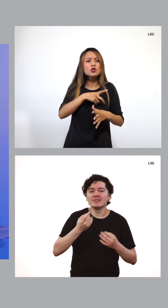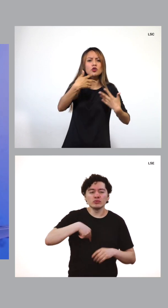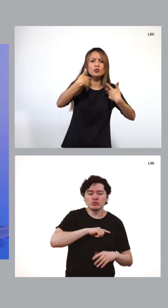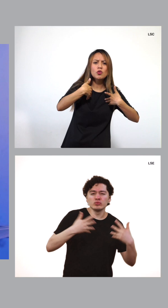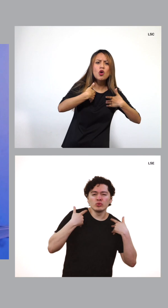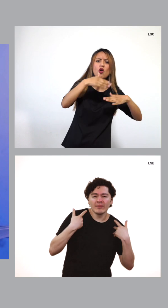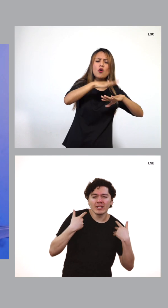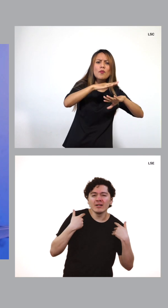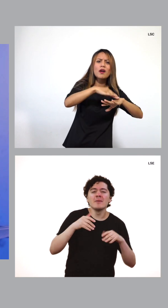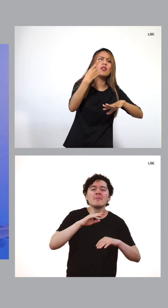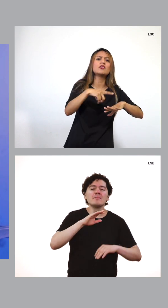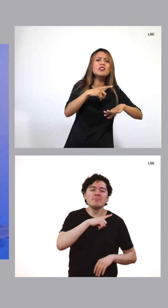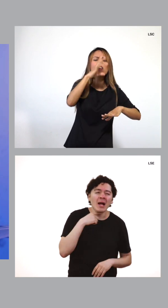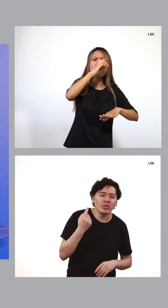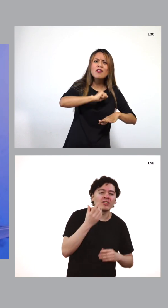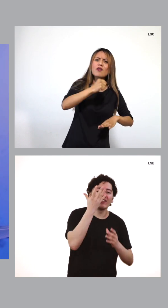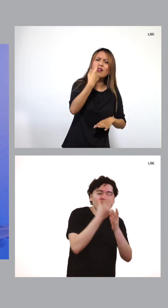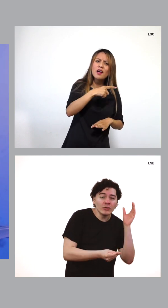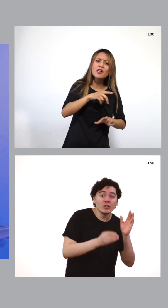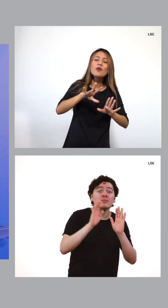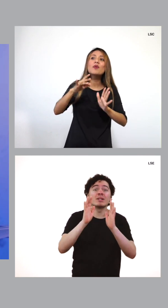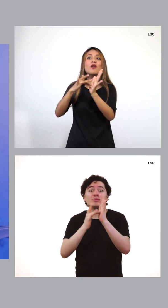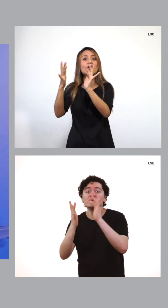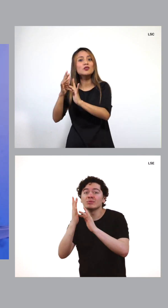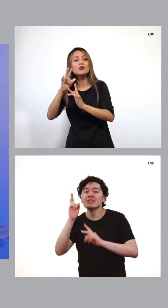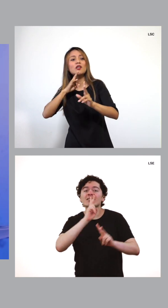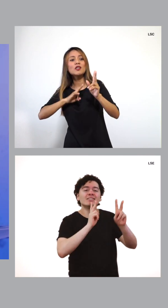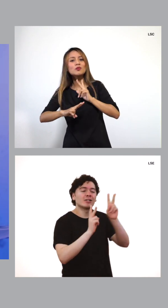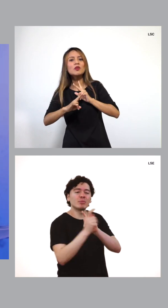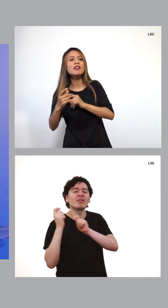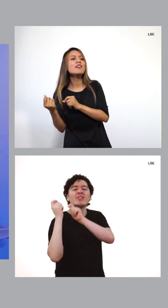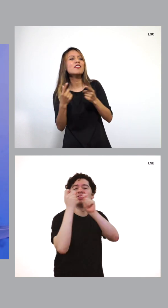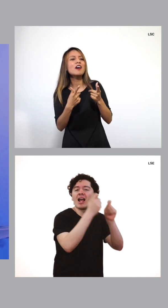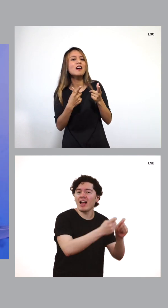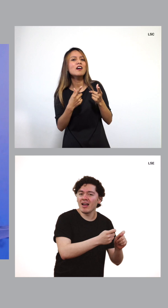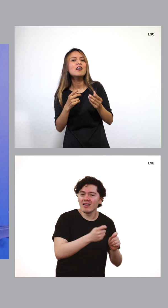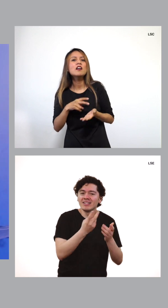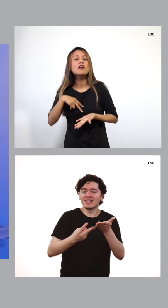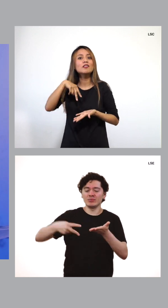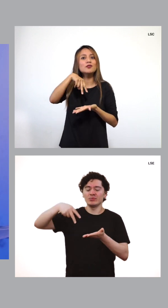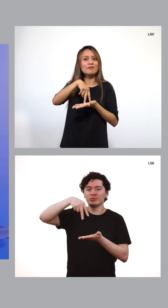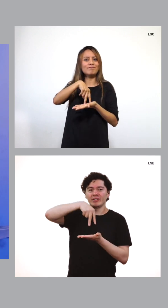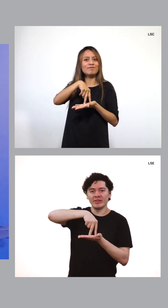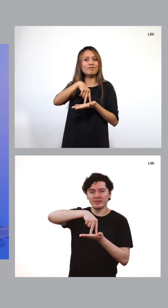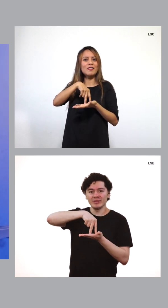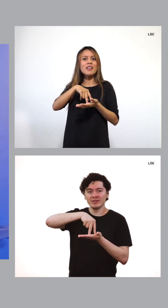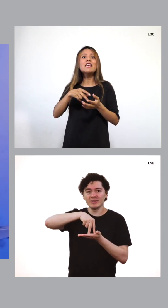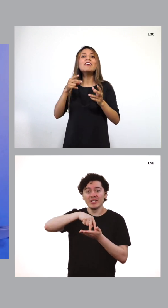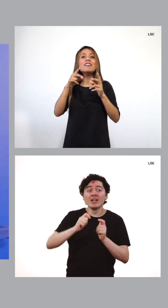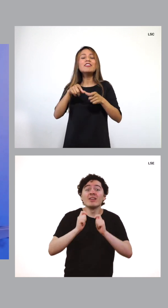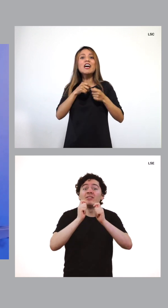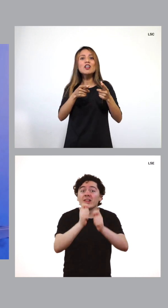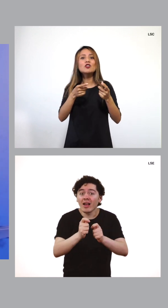que a pesar de nuestros fallos, Él es capaz de levantarnos a una nueva vida. Pues bien, en esta primera Semana